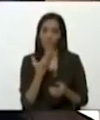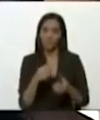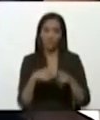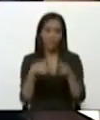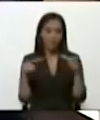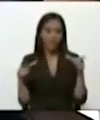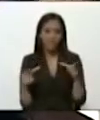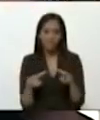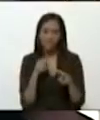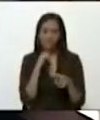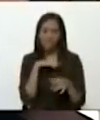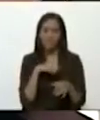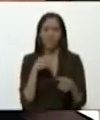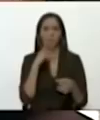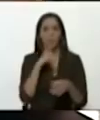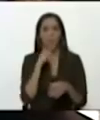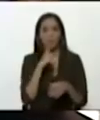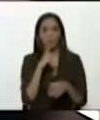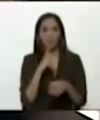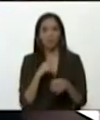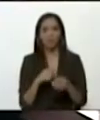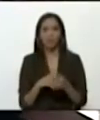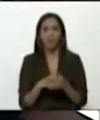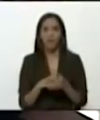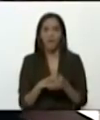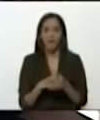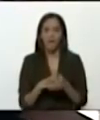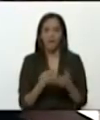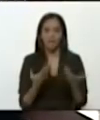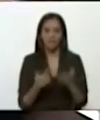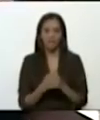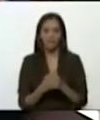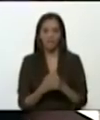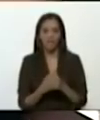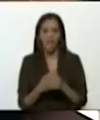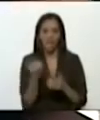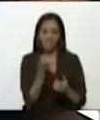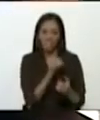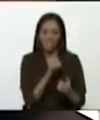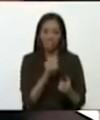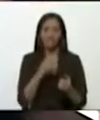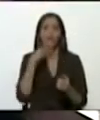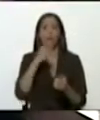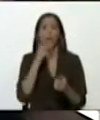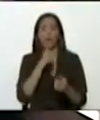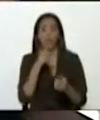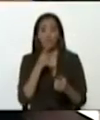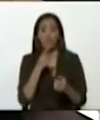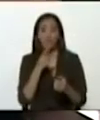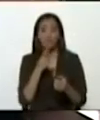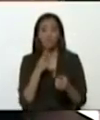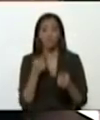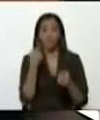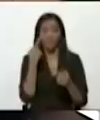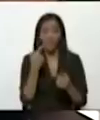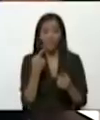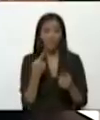la política, ante la canibalización de ella, ante las referencias